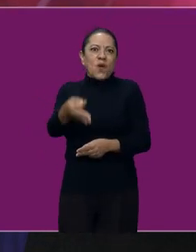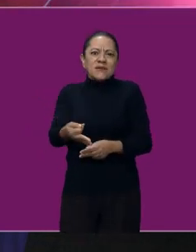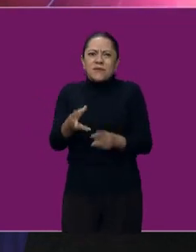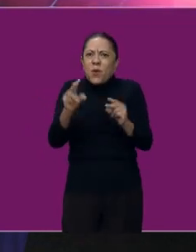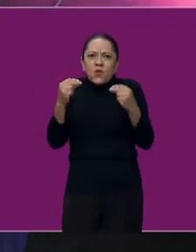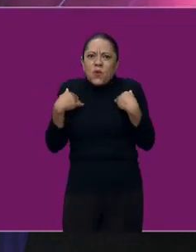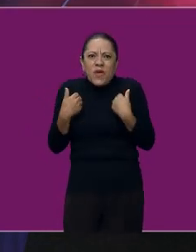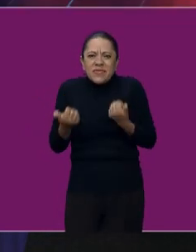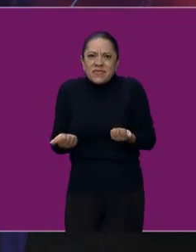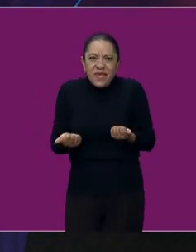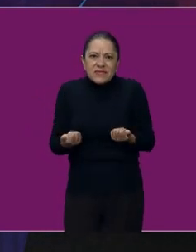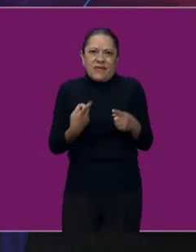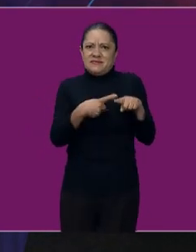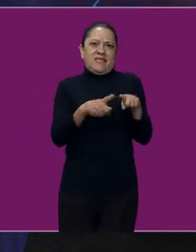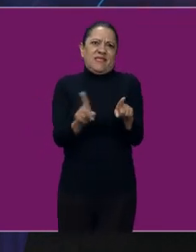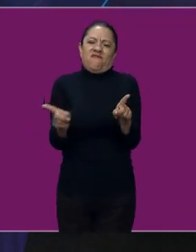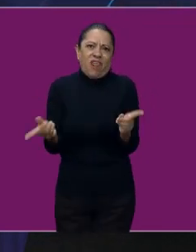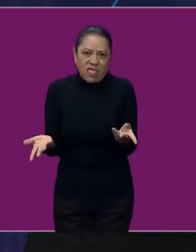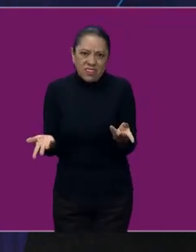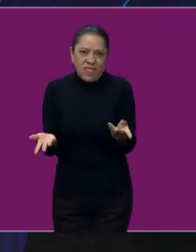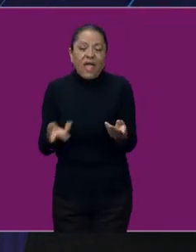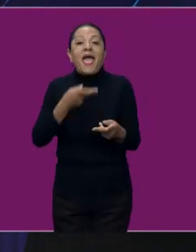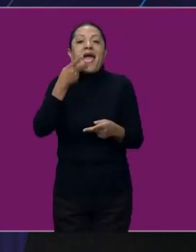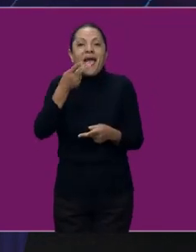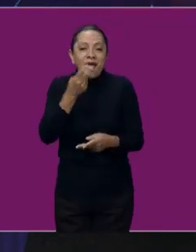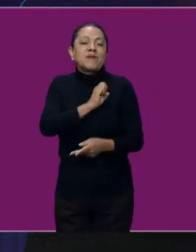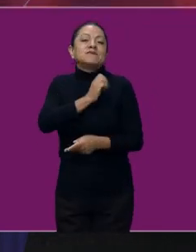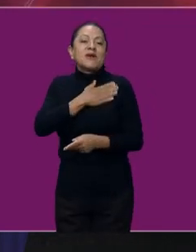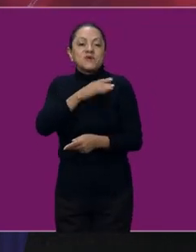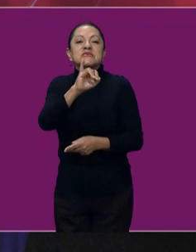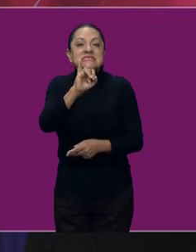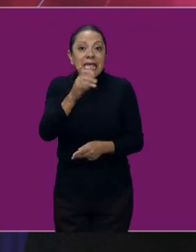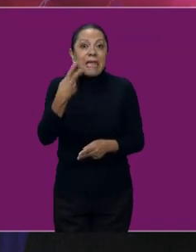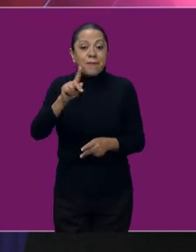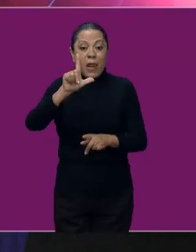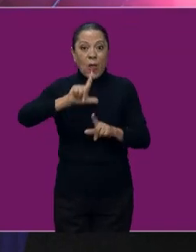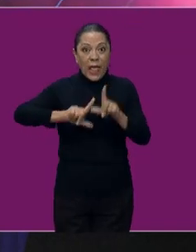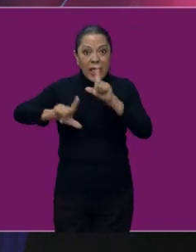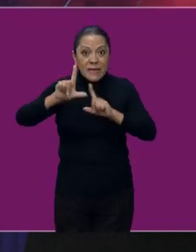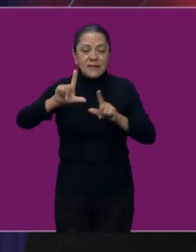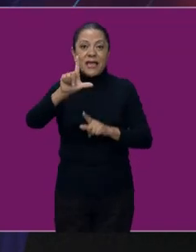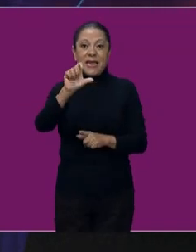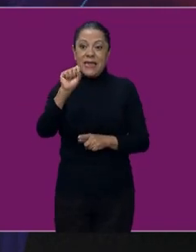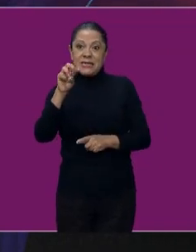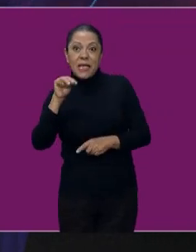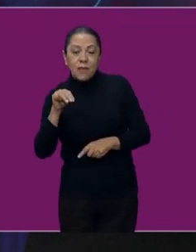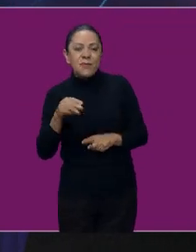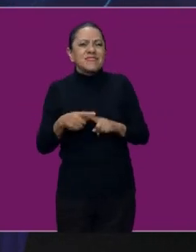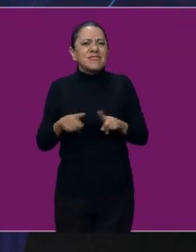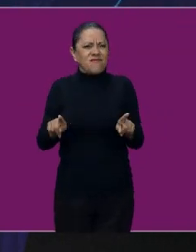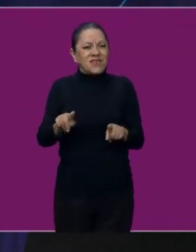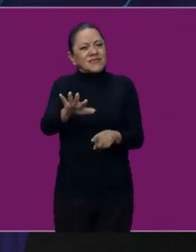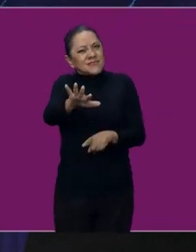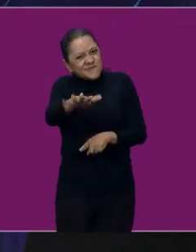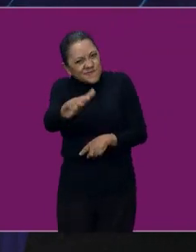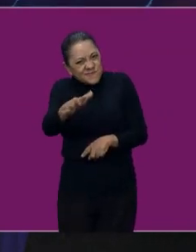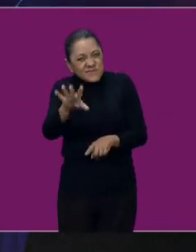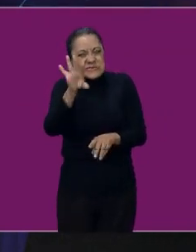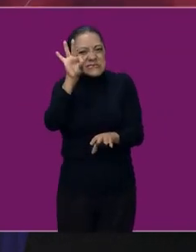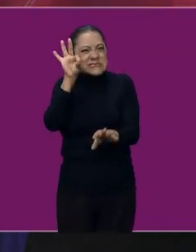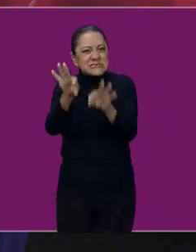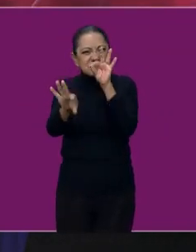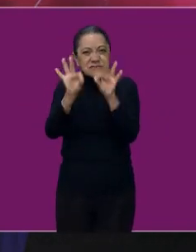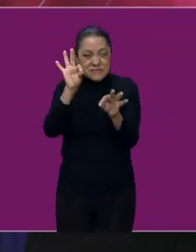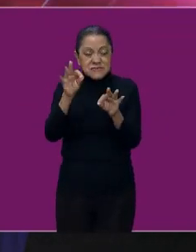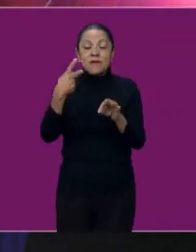no se puede entender o sea porque es otro entonces otros así puede que medio se entienda pero no o sea cada país